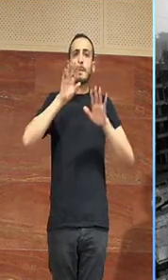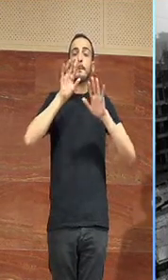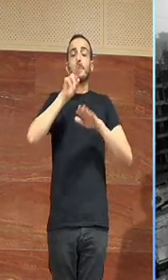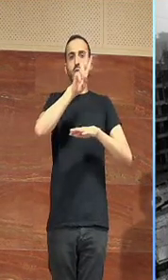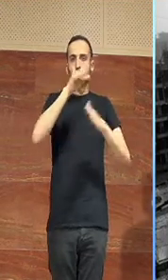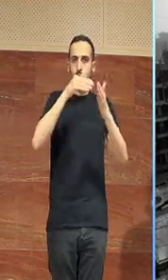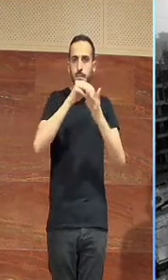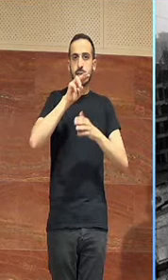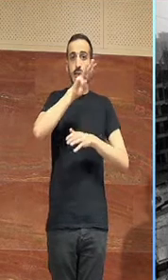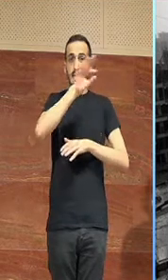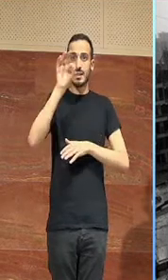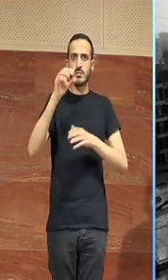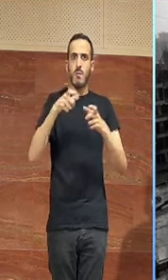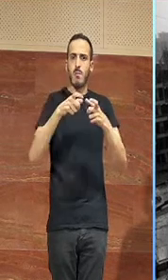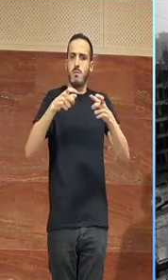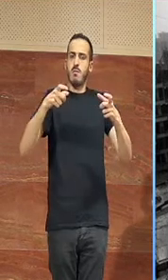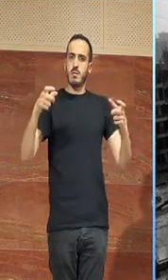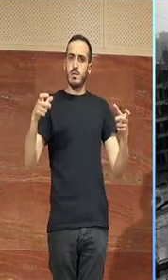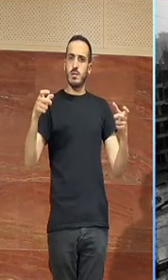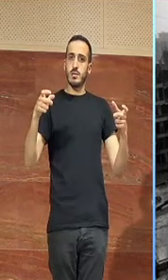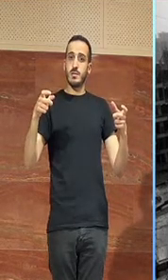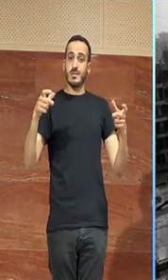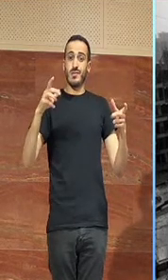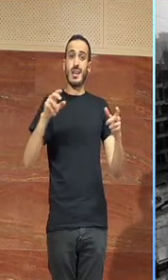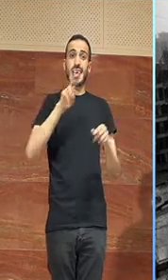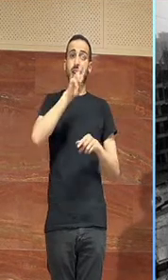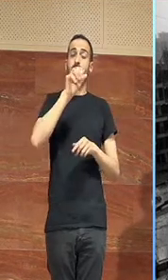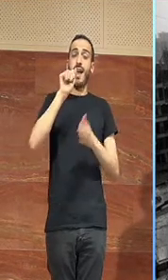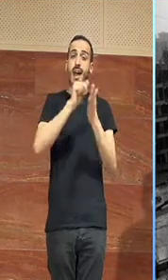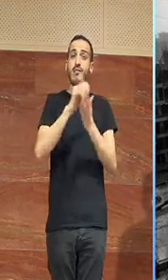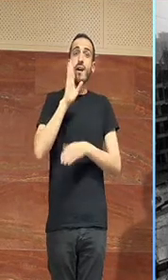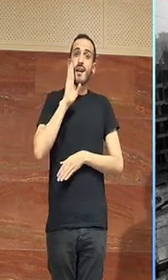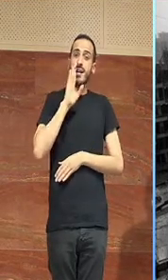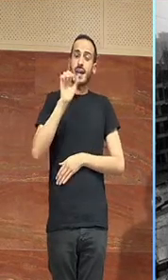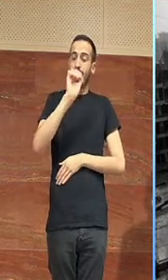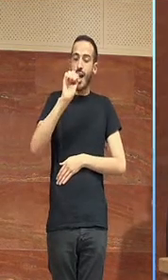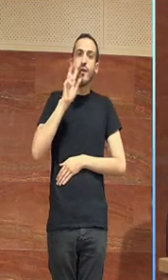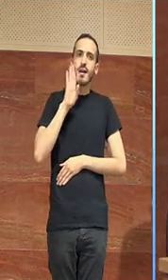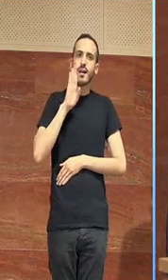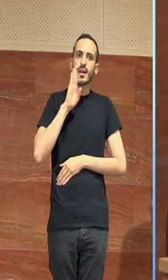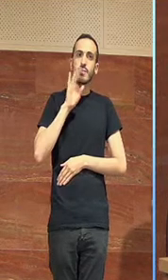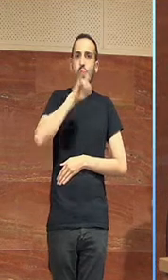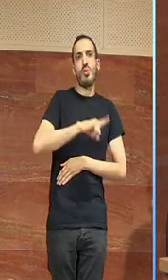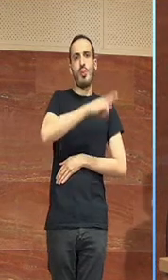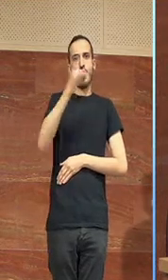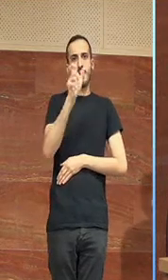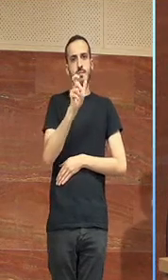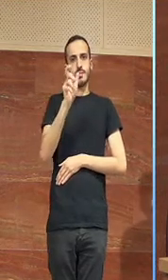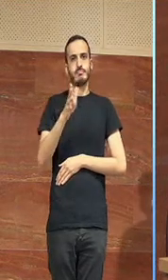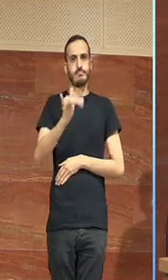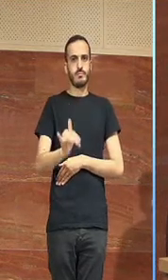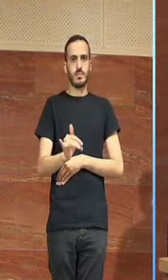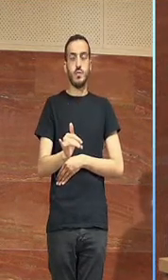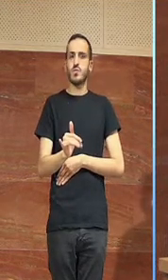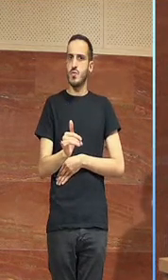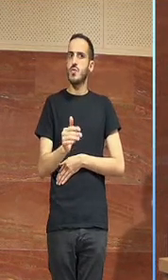ciudades. Vamos a pasar a tener el doble de población urbana solamente en 17 años. Esa es una